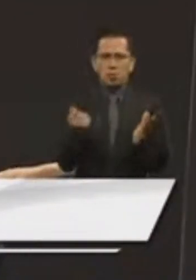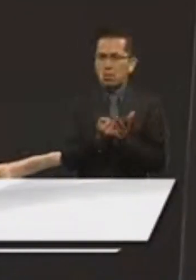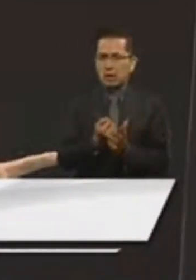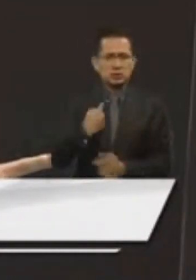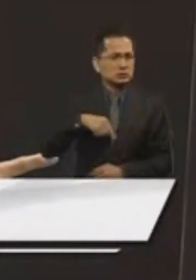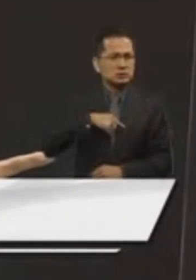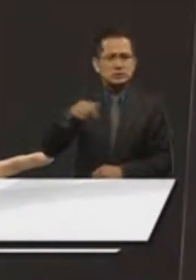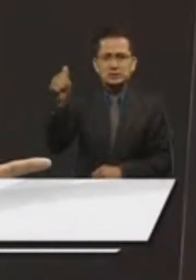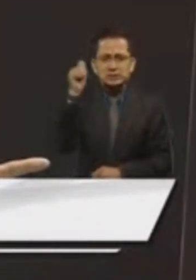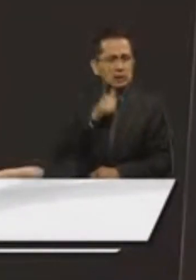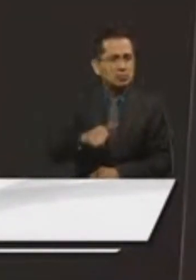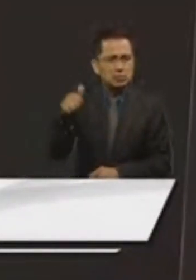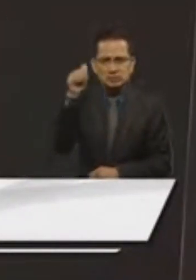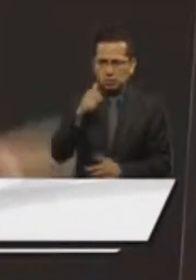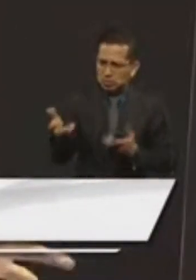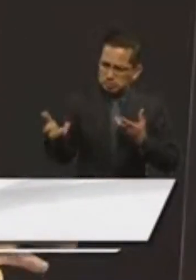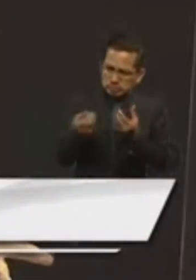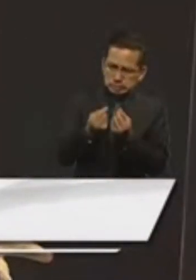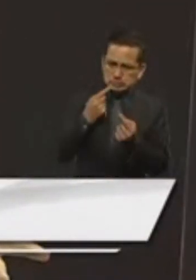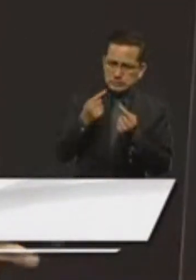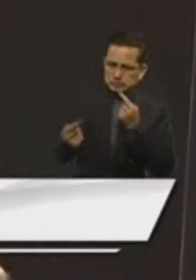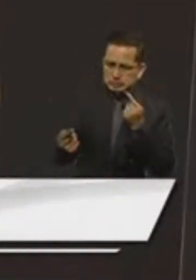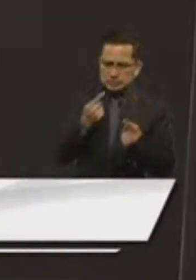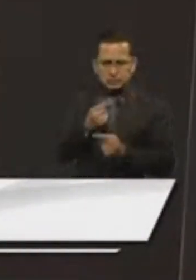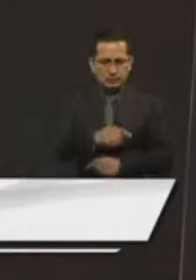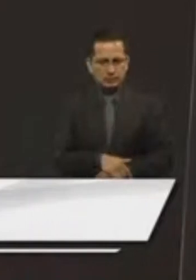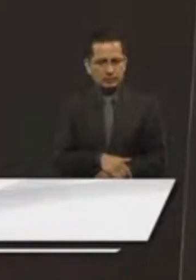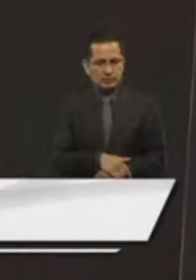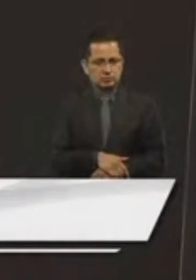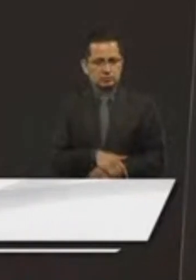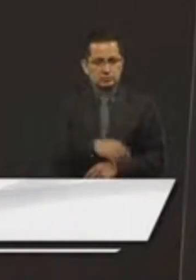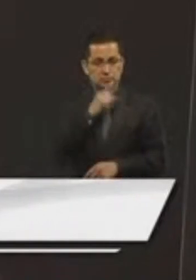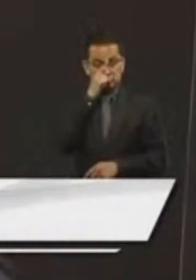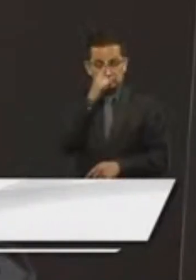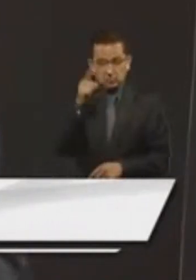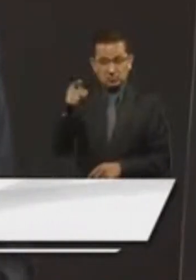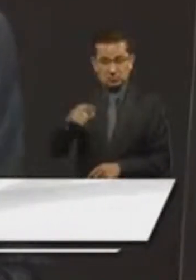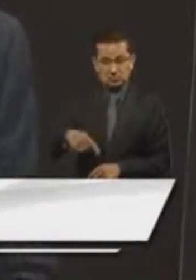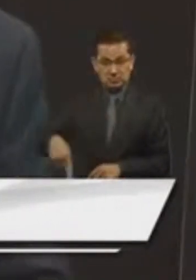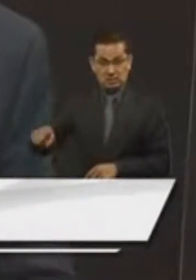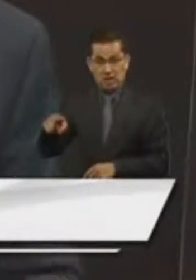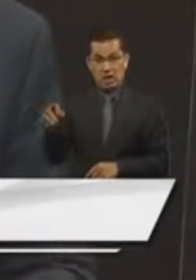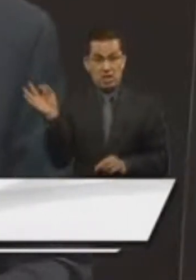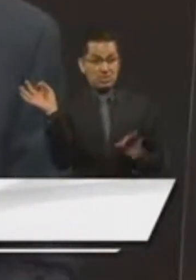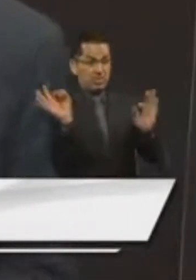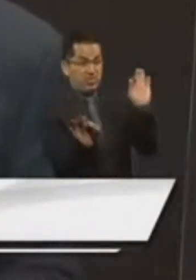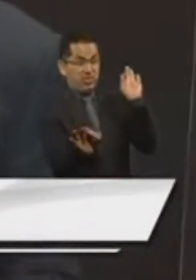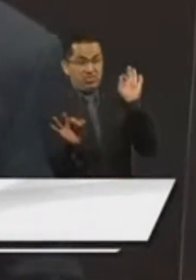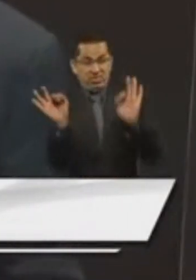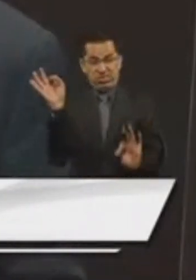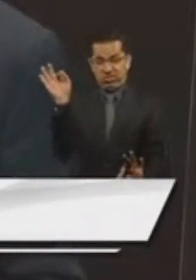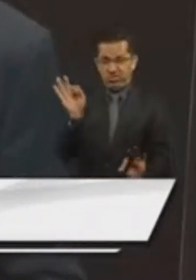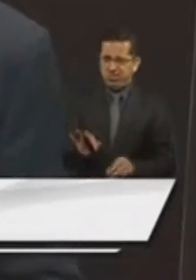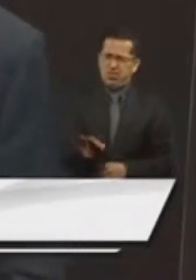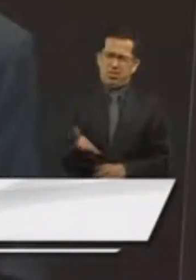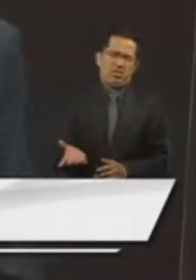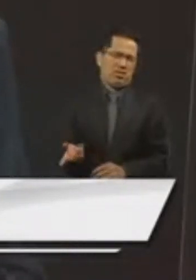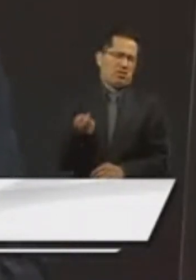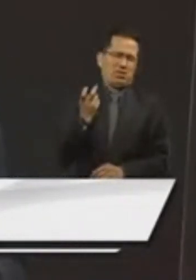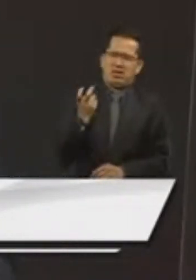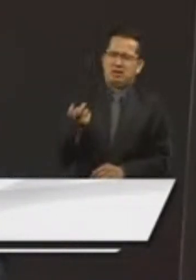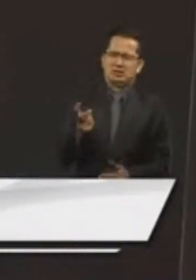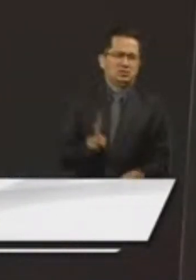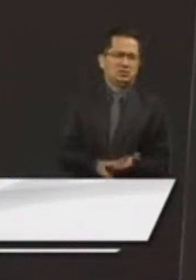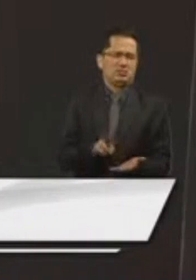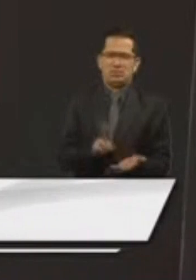válido que actúen maniqueamente como aquí lo expresaran